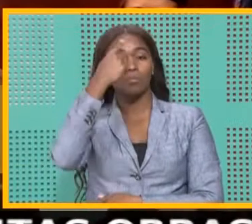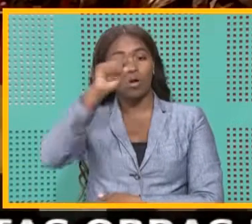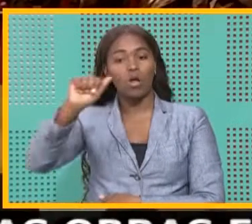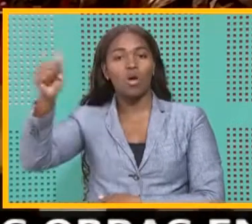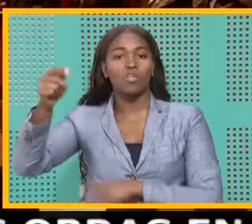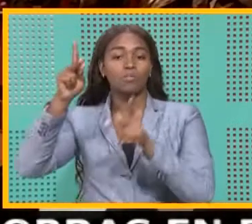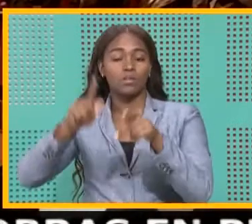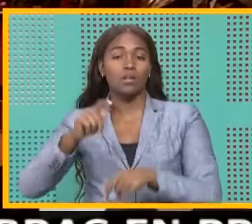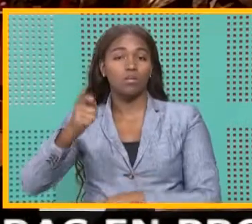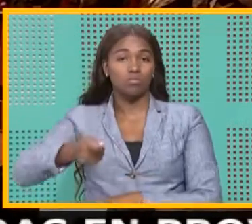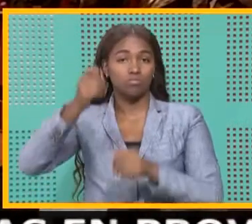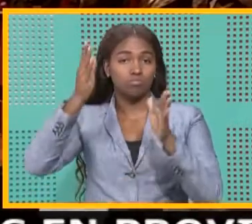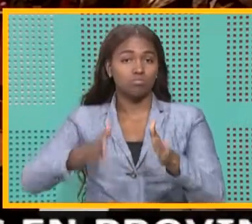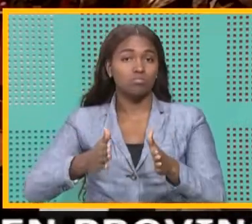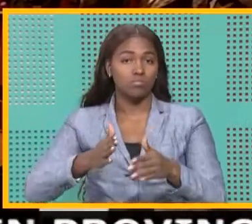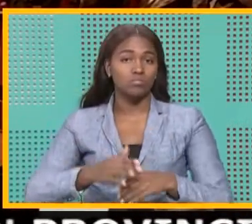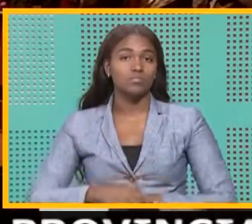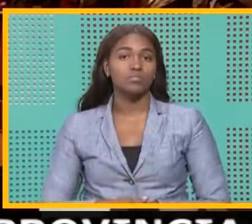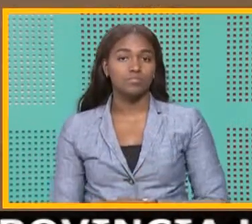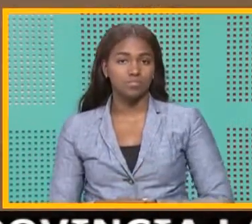jueces.